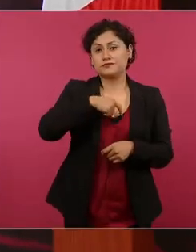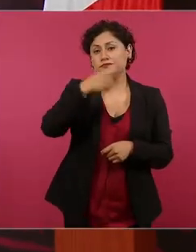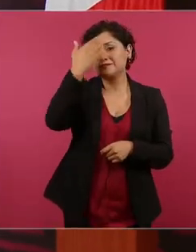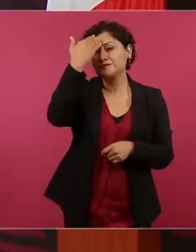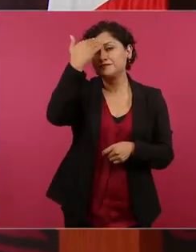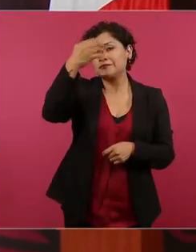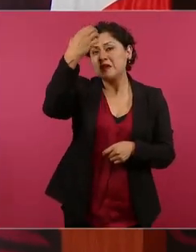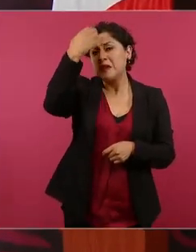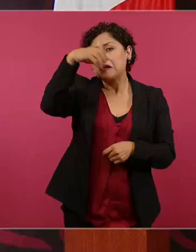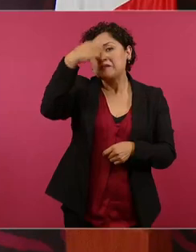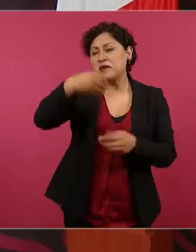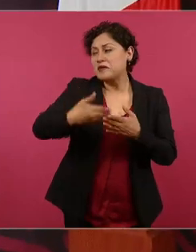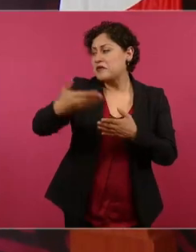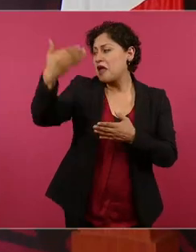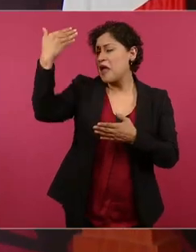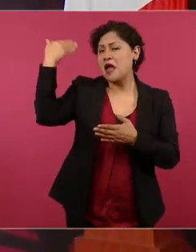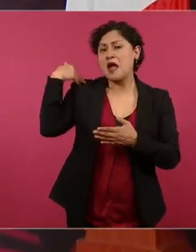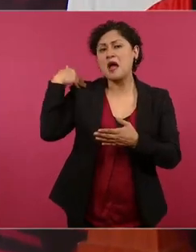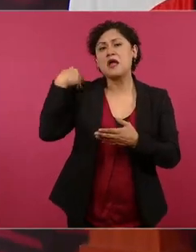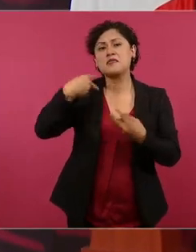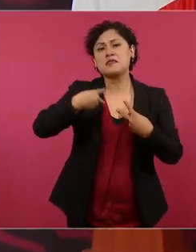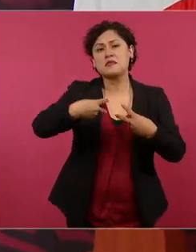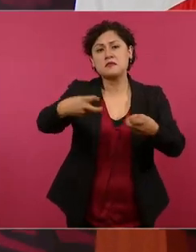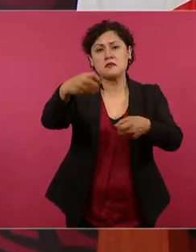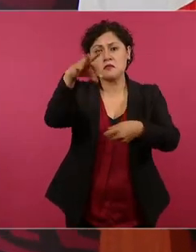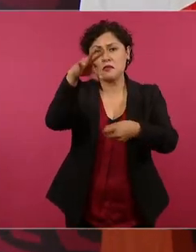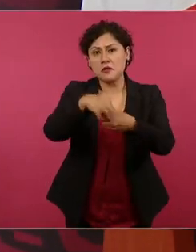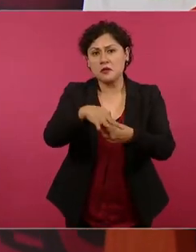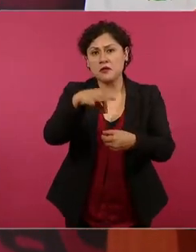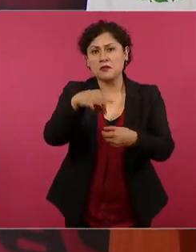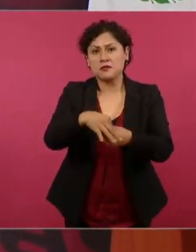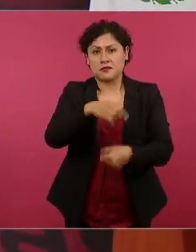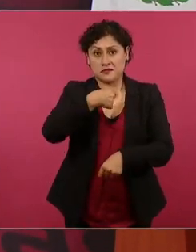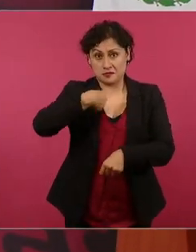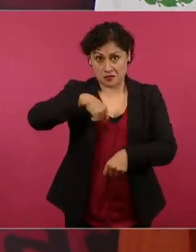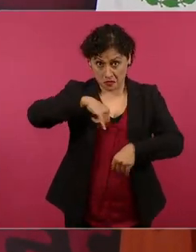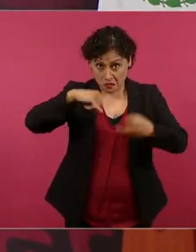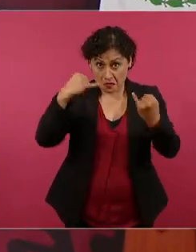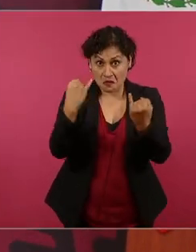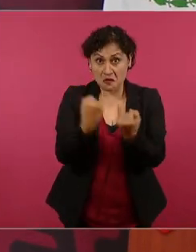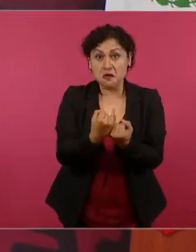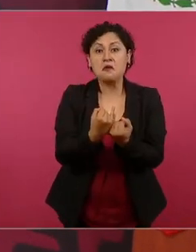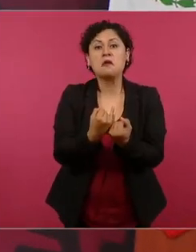No podemos hacer lo mismo, es una cuestión de convicciones, de principios.